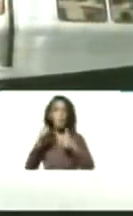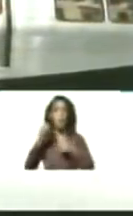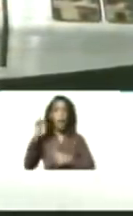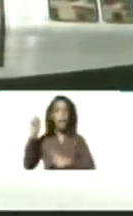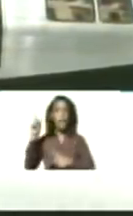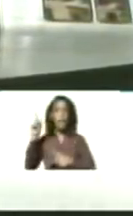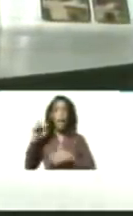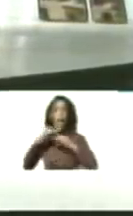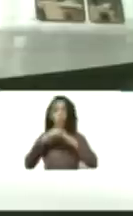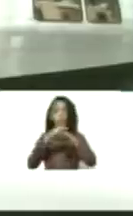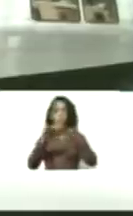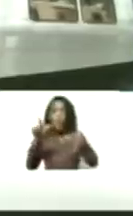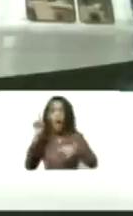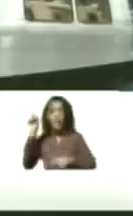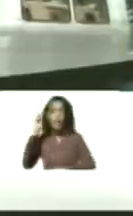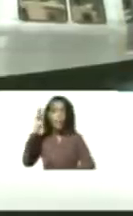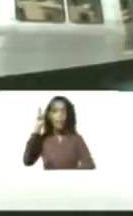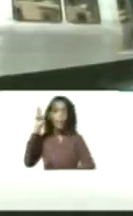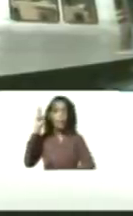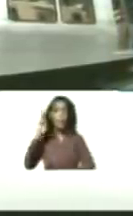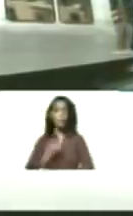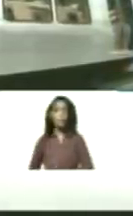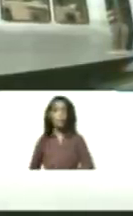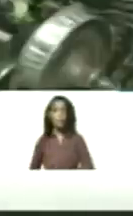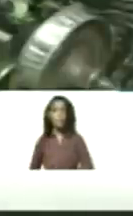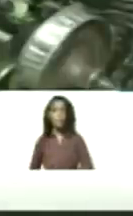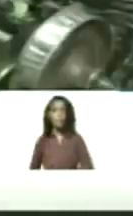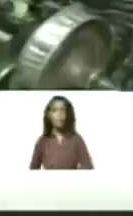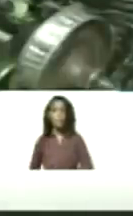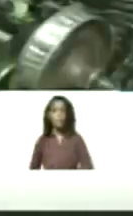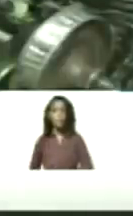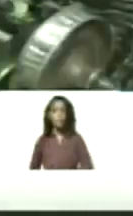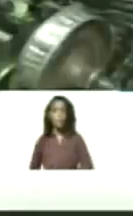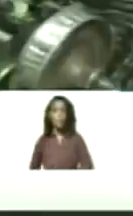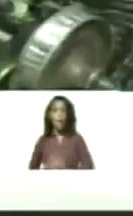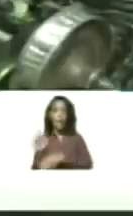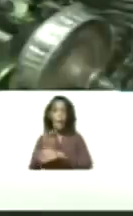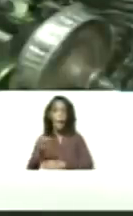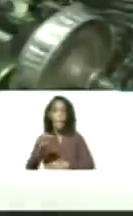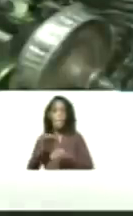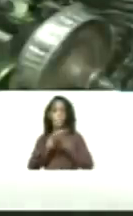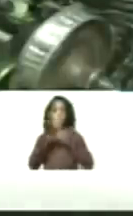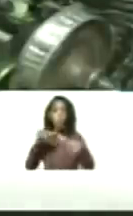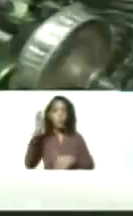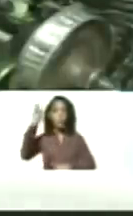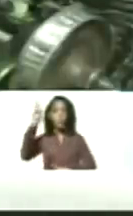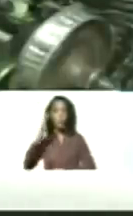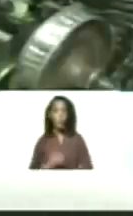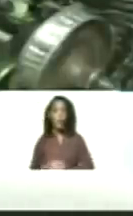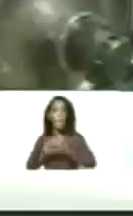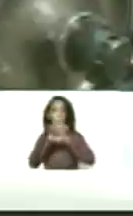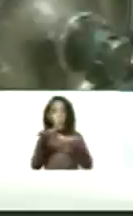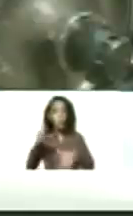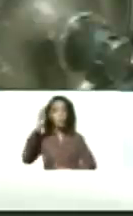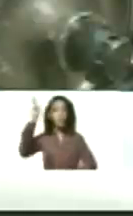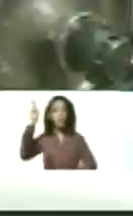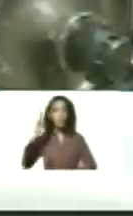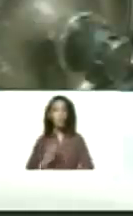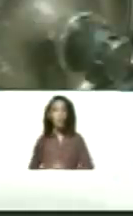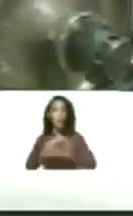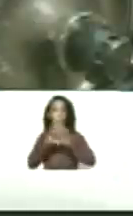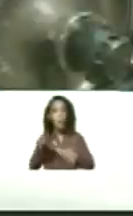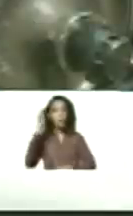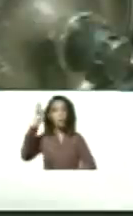bien el patio pro patria. Di rápido, patio por patria, patio por patria, patio